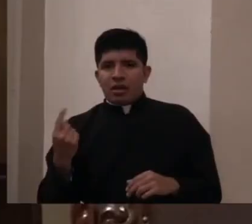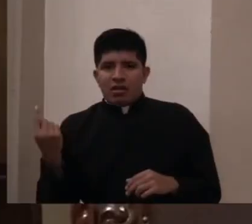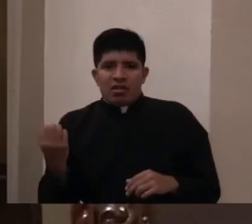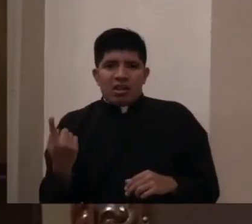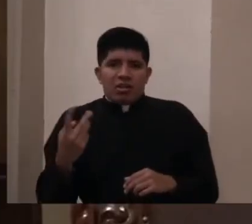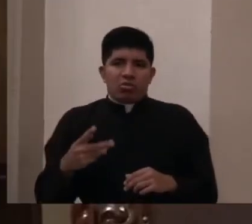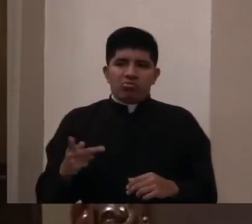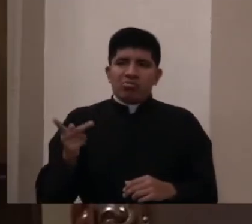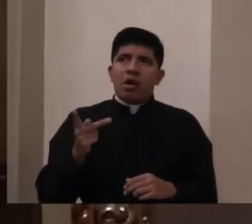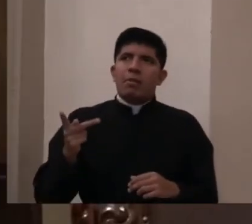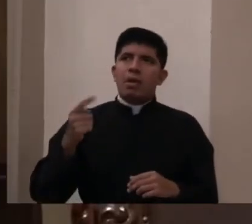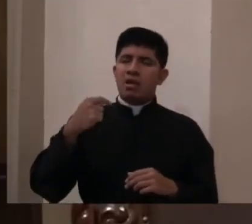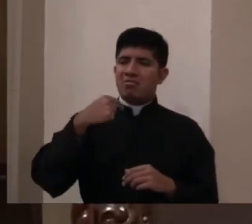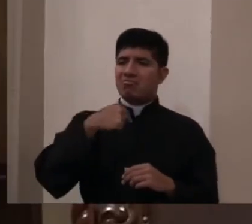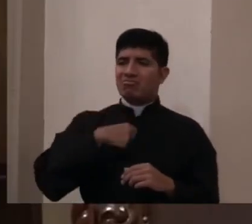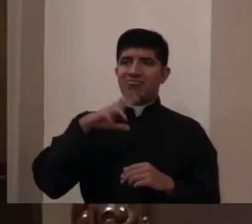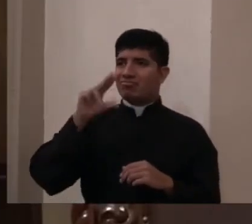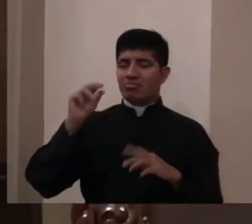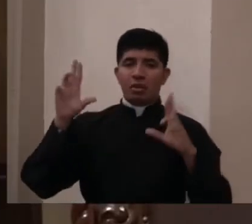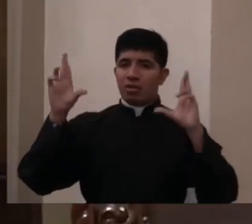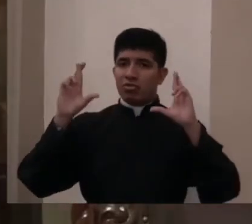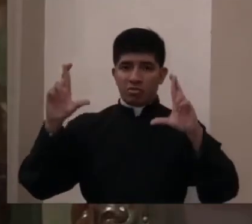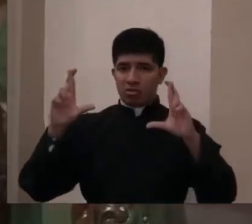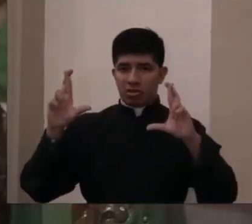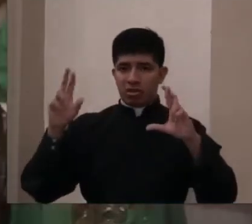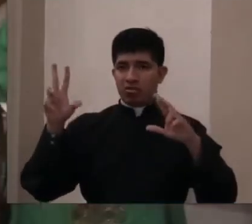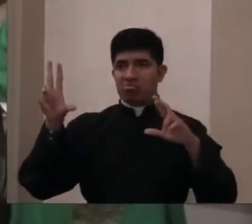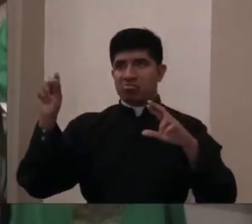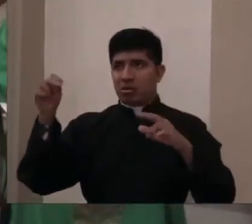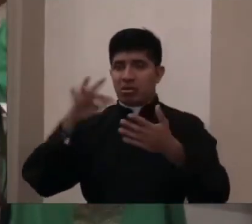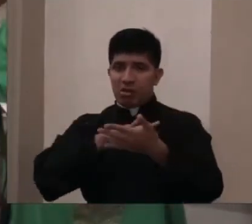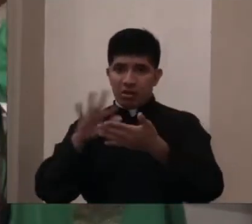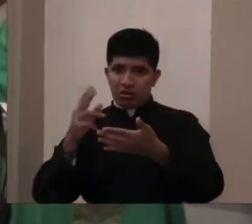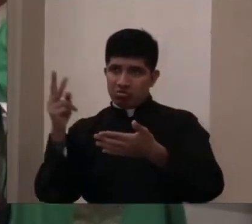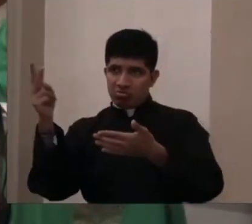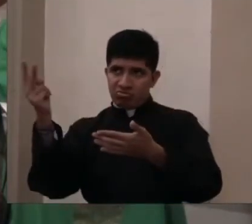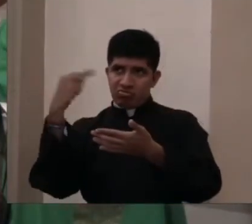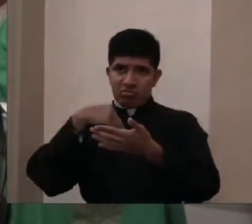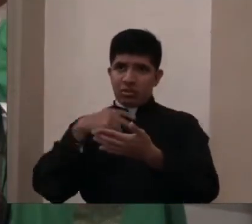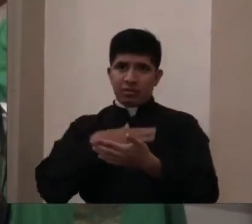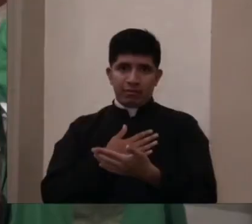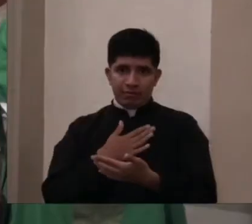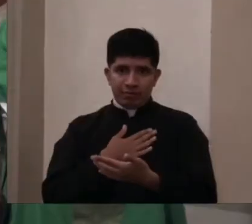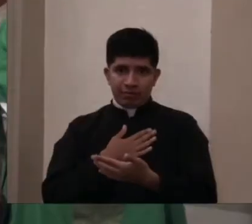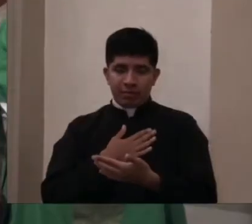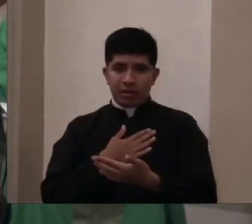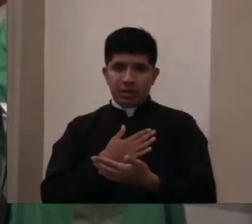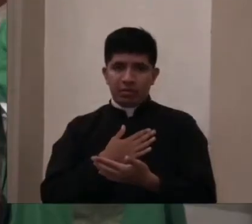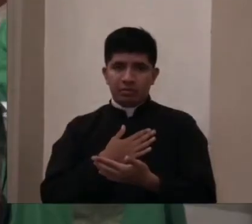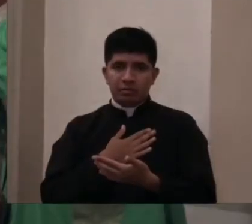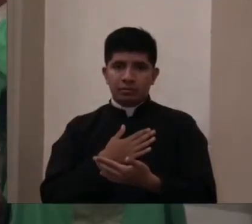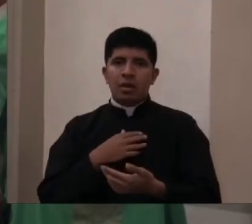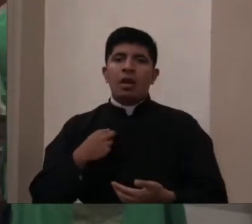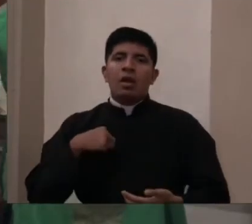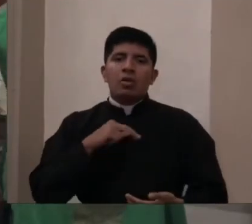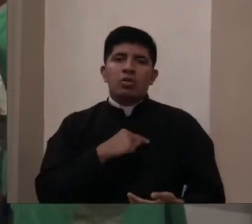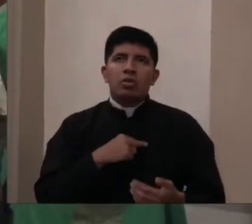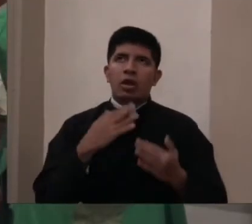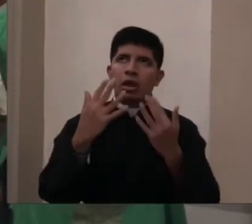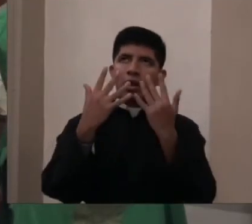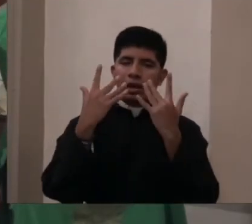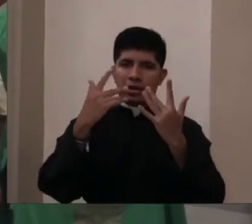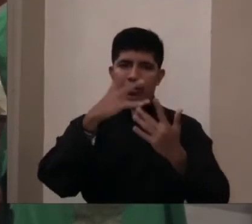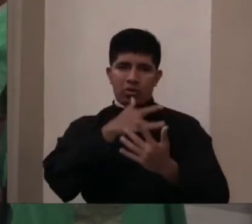El problema es cuando tenemos en el corazón este deseo de acumular riquezas,